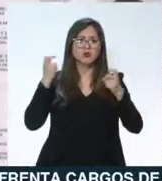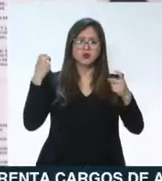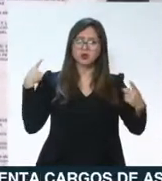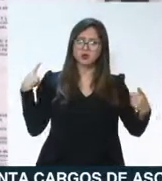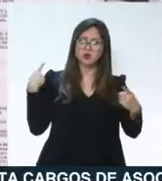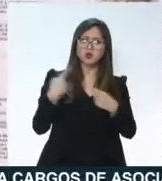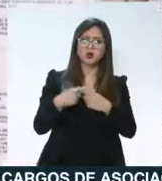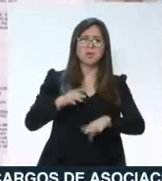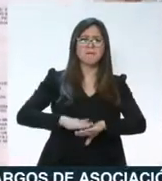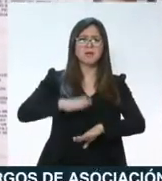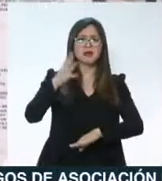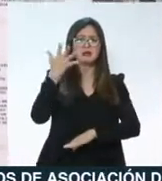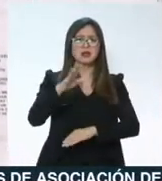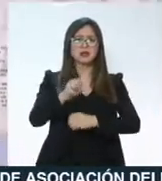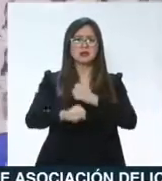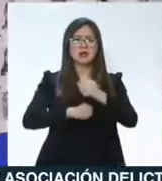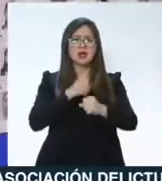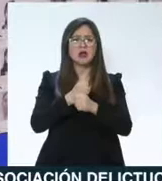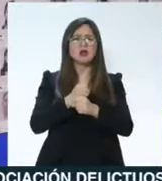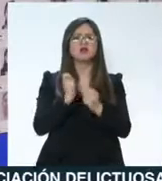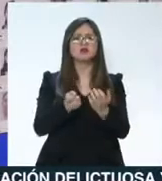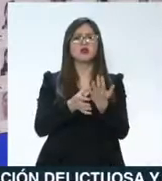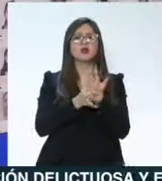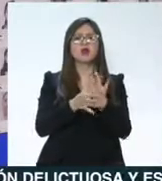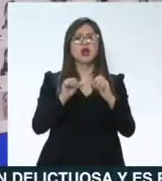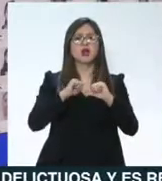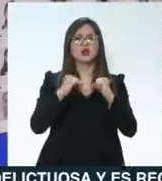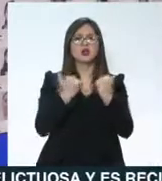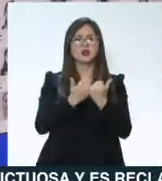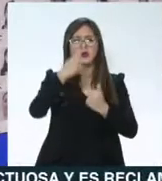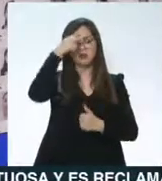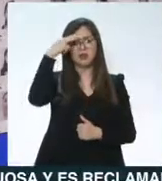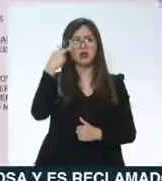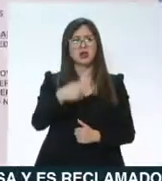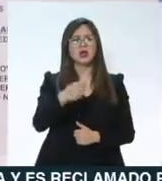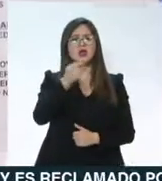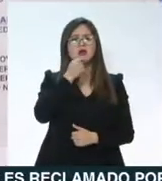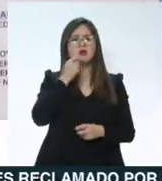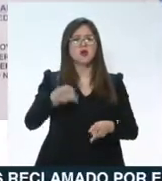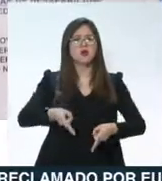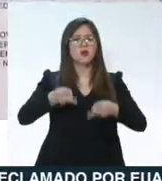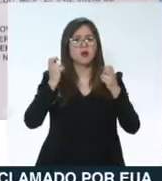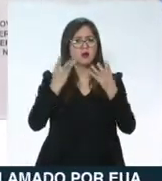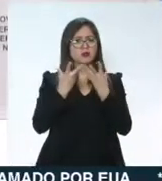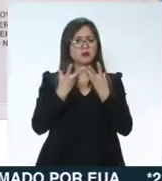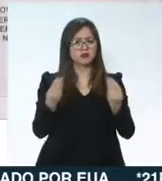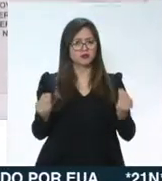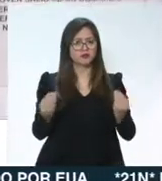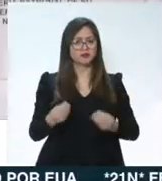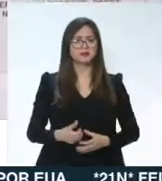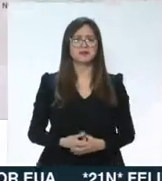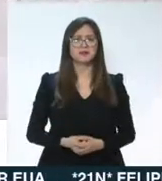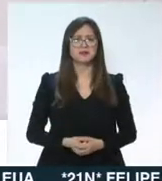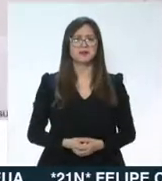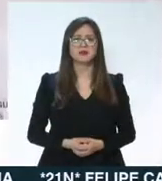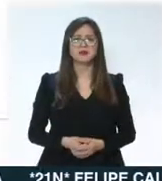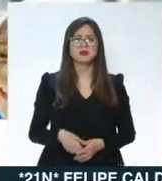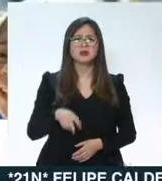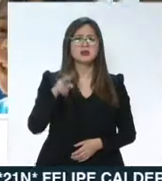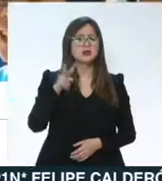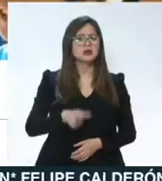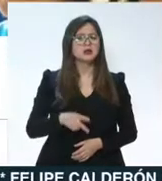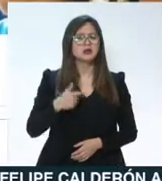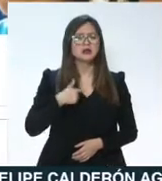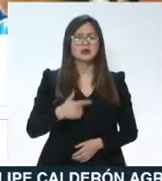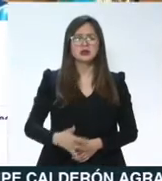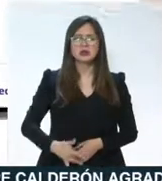10 años, según la Asociación Mexicana de Niños Robados y Desaparecidos. El dolor que yo sentí no se lo deseo a nadie, de verdad.